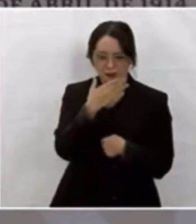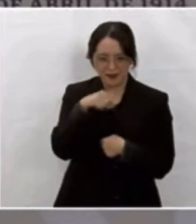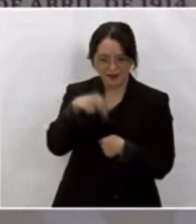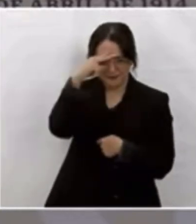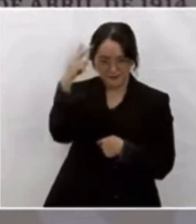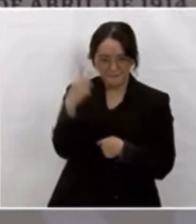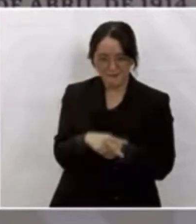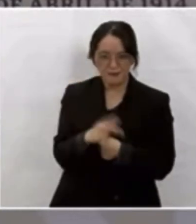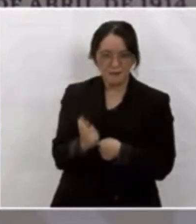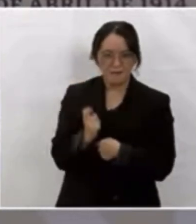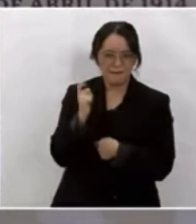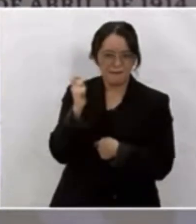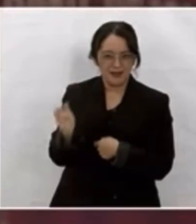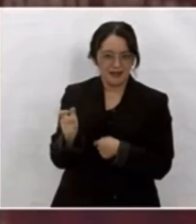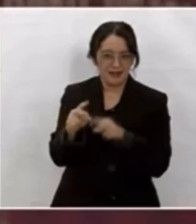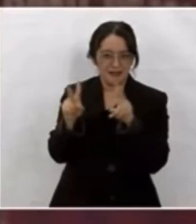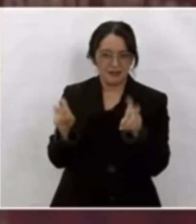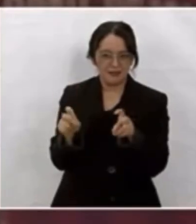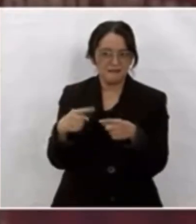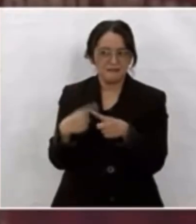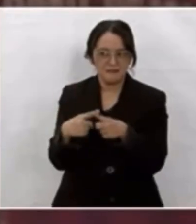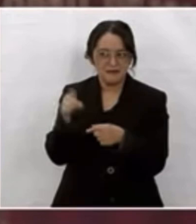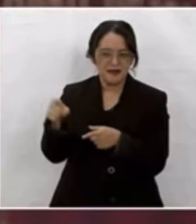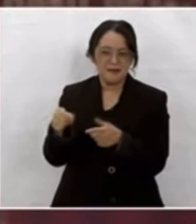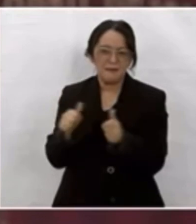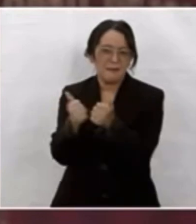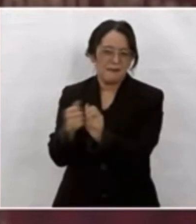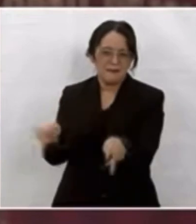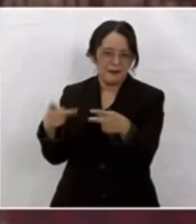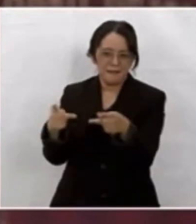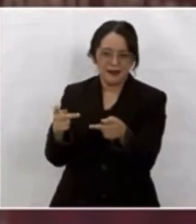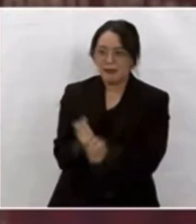pagó la cuenta en una panadería